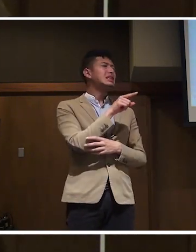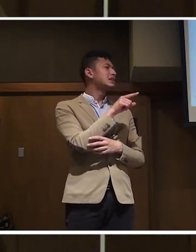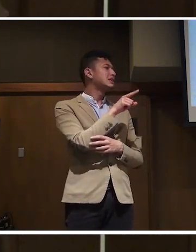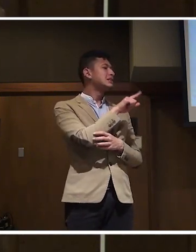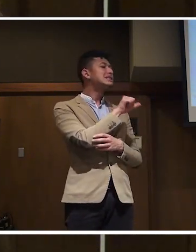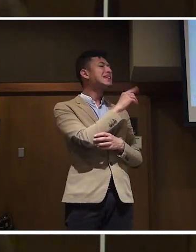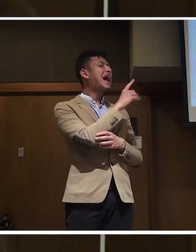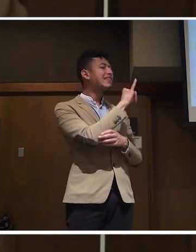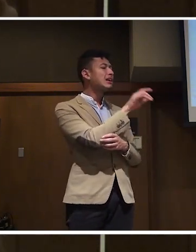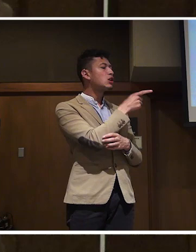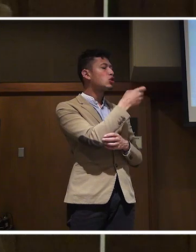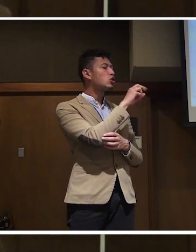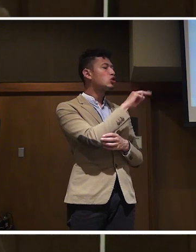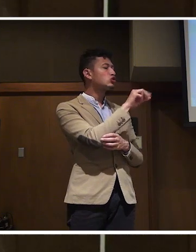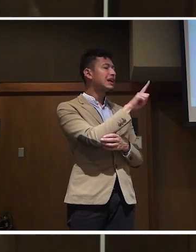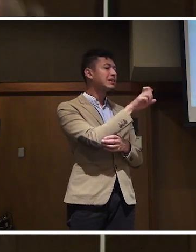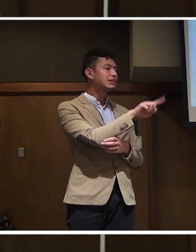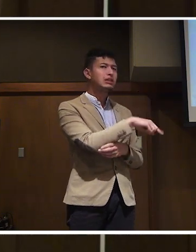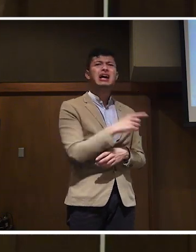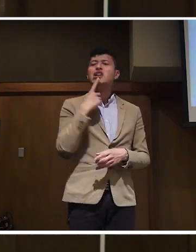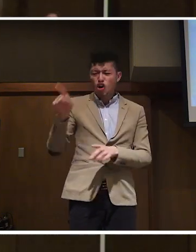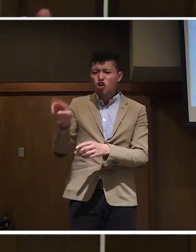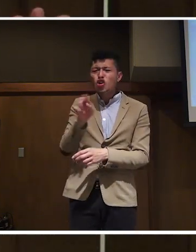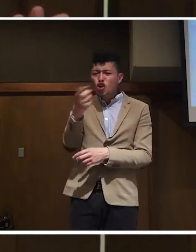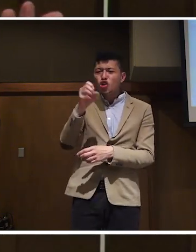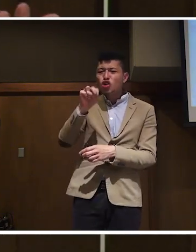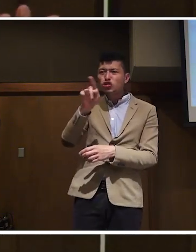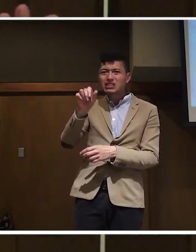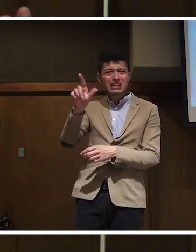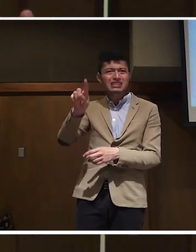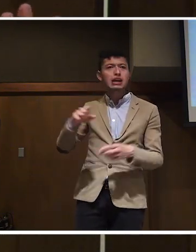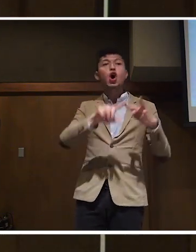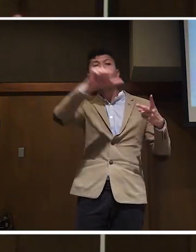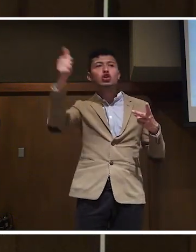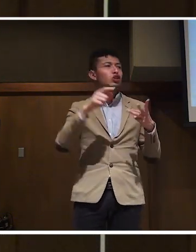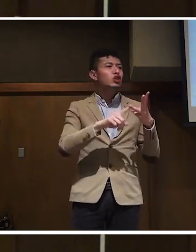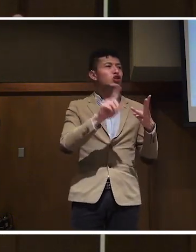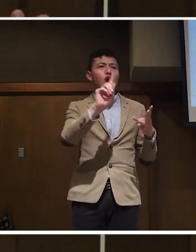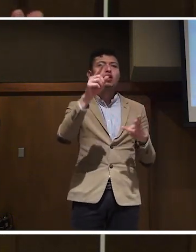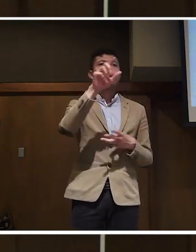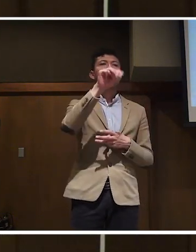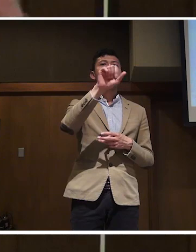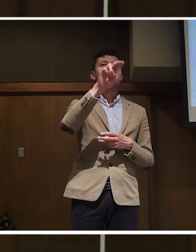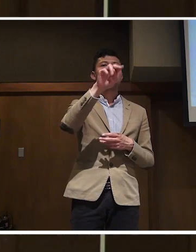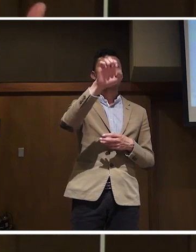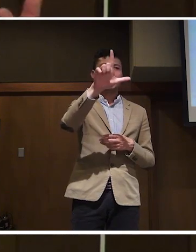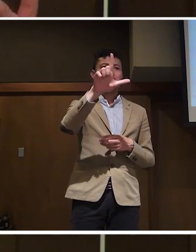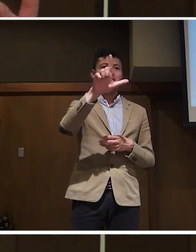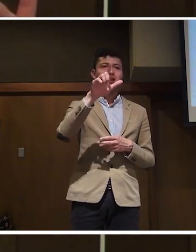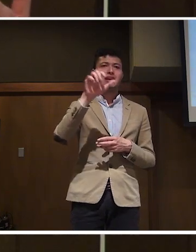No, Sadi llegó acá, la que no llegó, Manuel H. La de Manuel H., Manuel H. la trató de vender a la Biblioteca Nacional, la